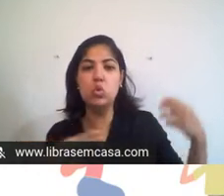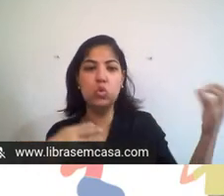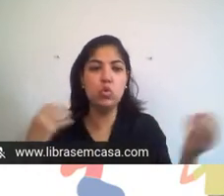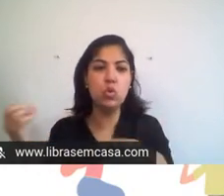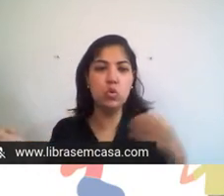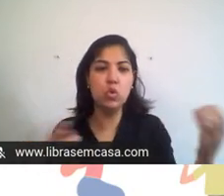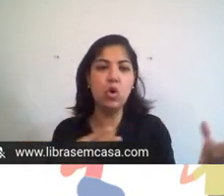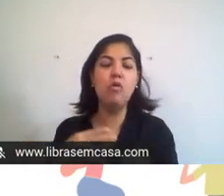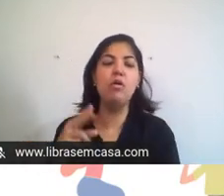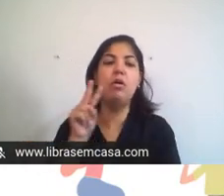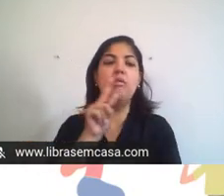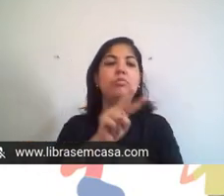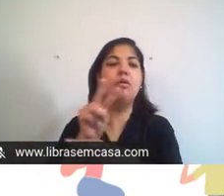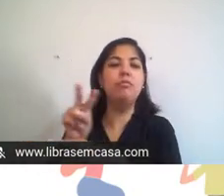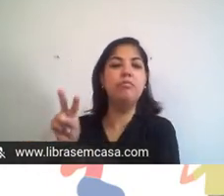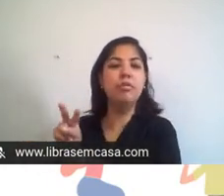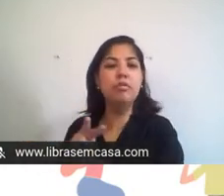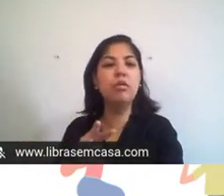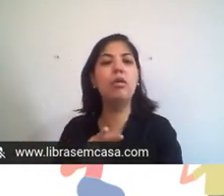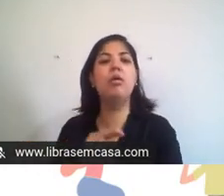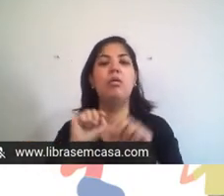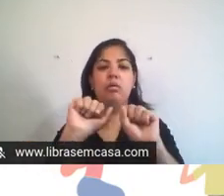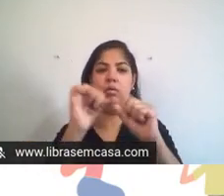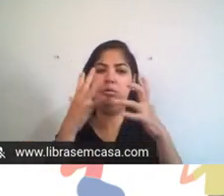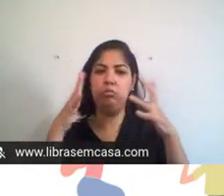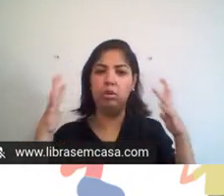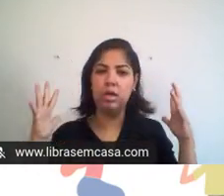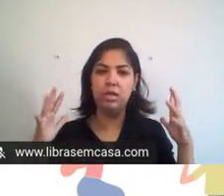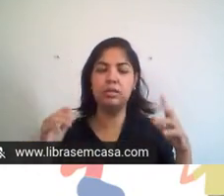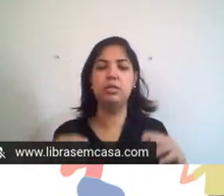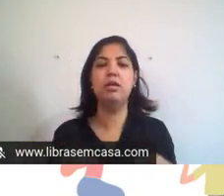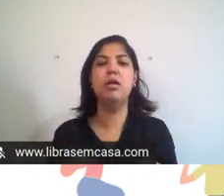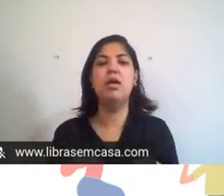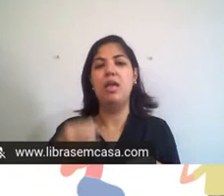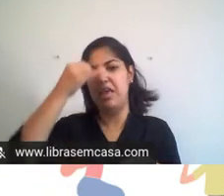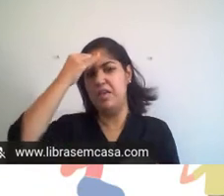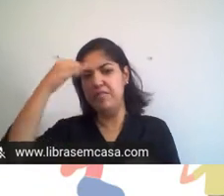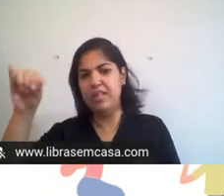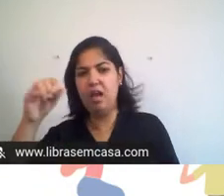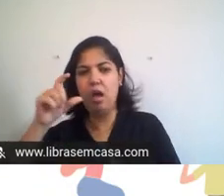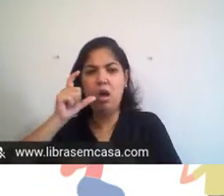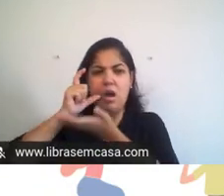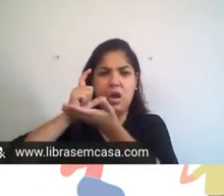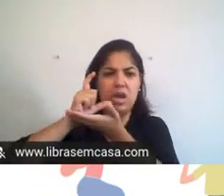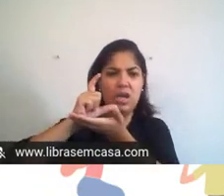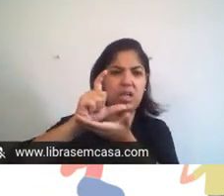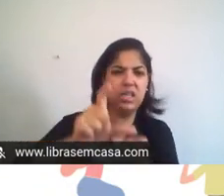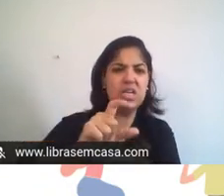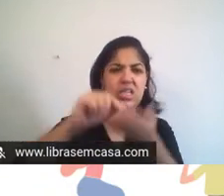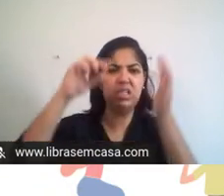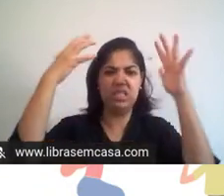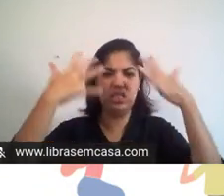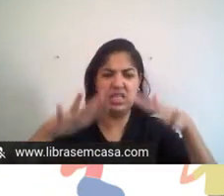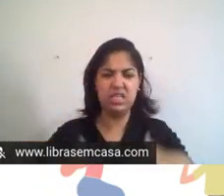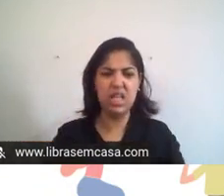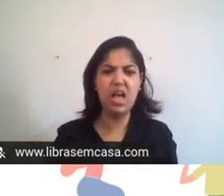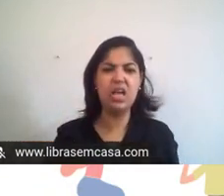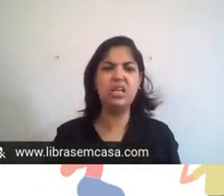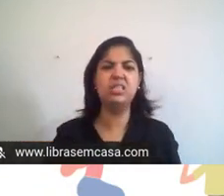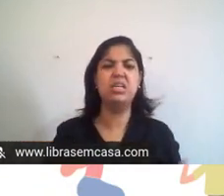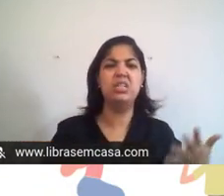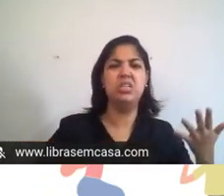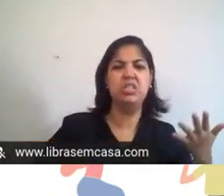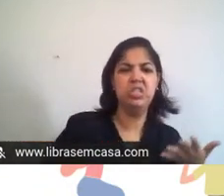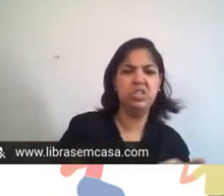vamos a seguir siendo las que defienden de la avaricia y del desastre y del apocalipsis corporativo